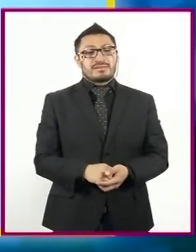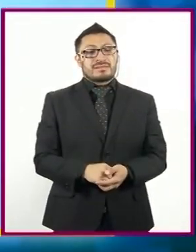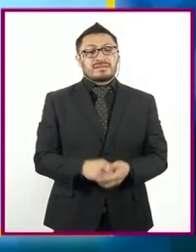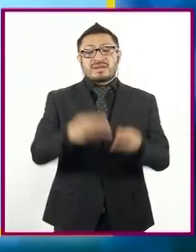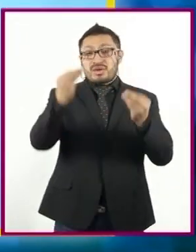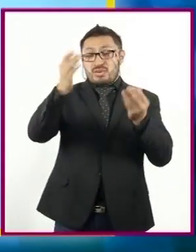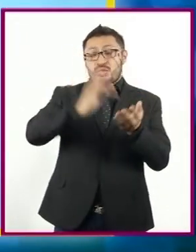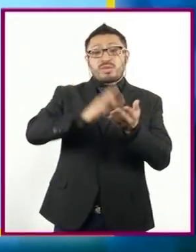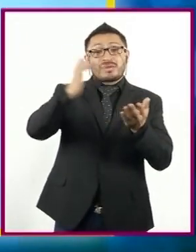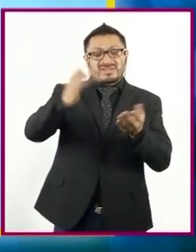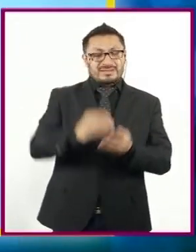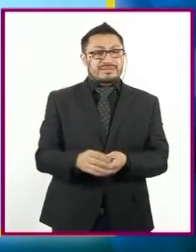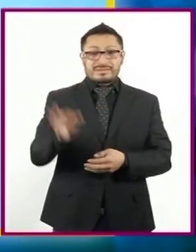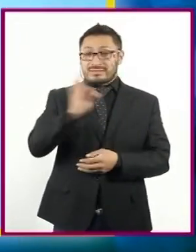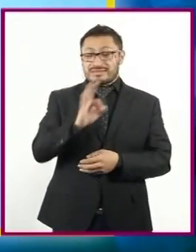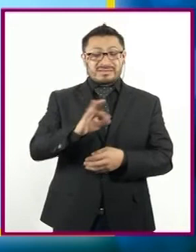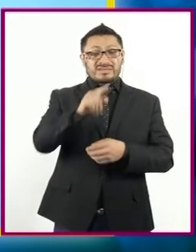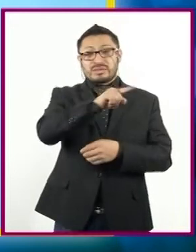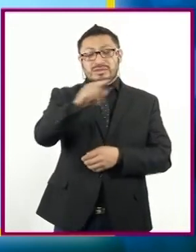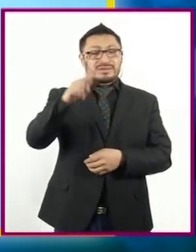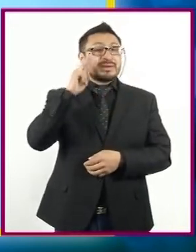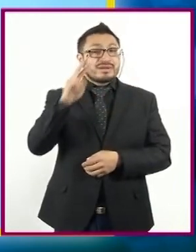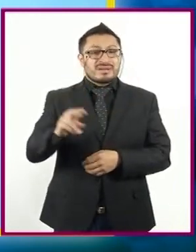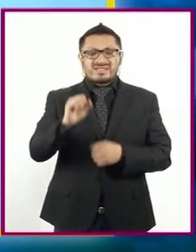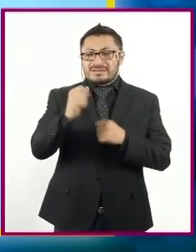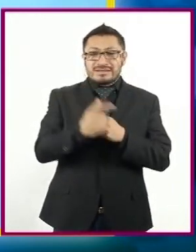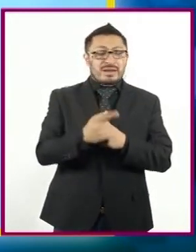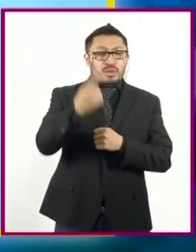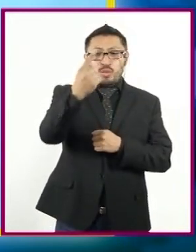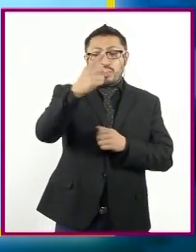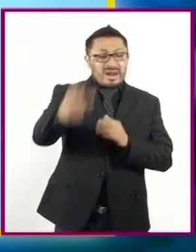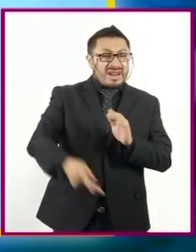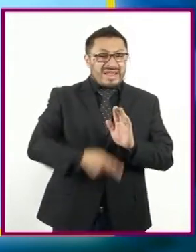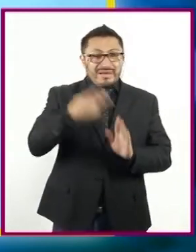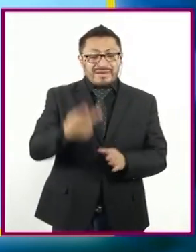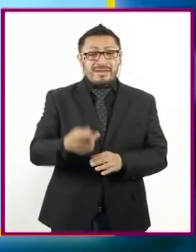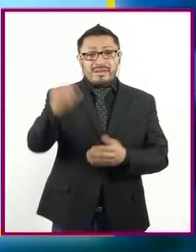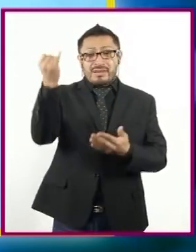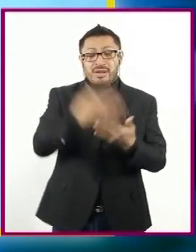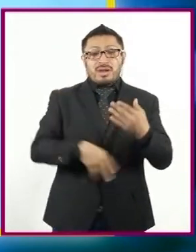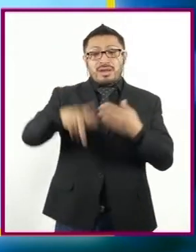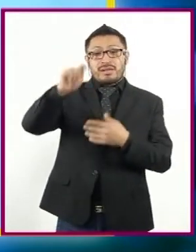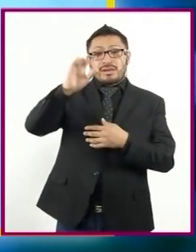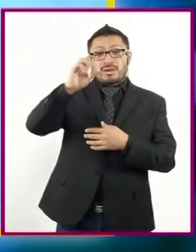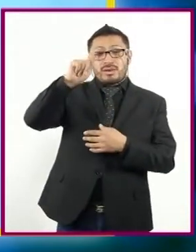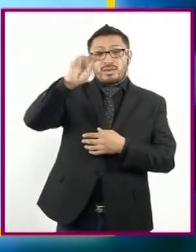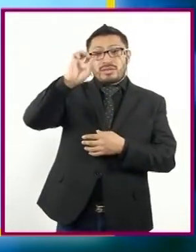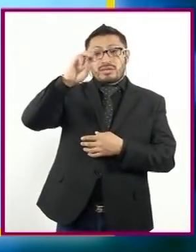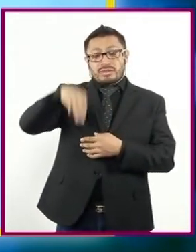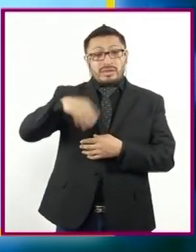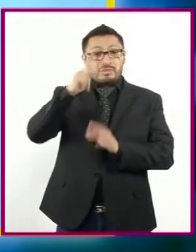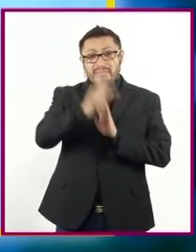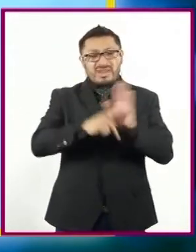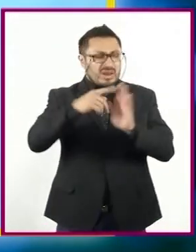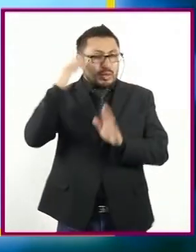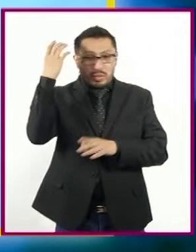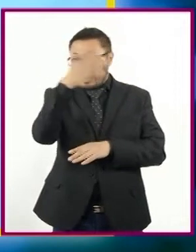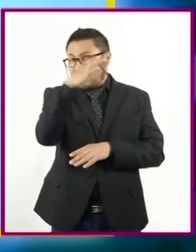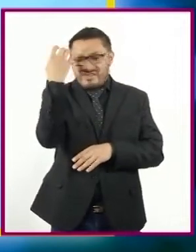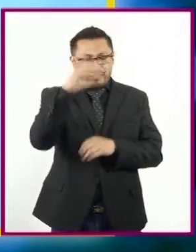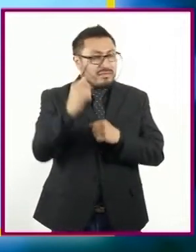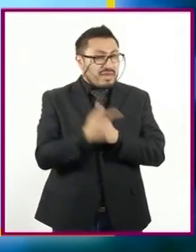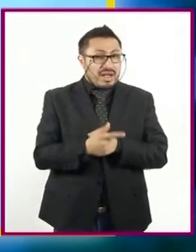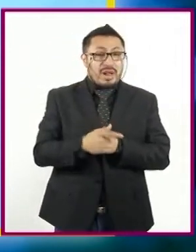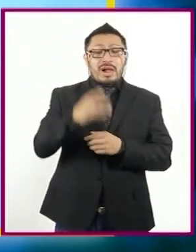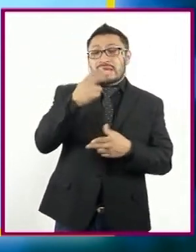Muchas gracias. Seguramente han visto al menos una vez la imagen de un tótem en películas, fotografías y hasta